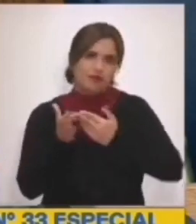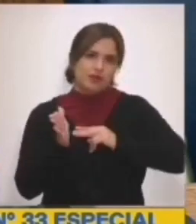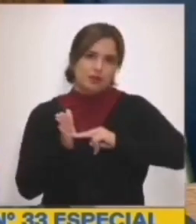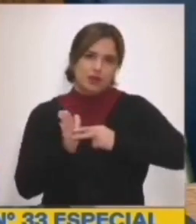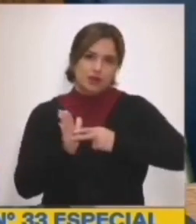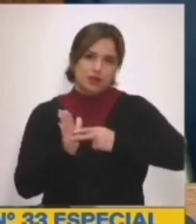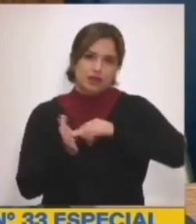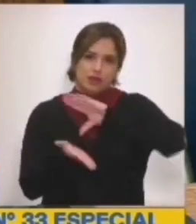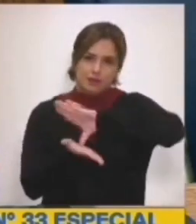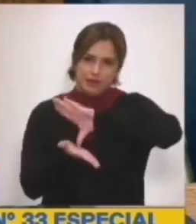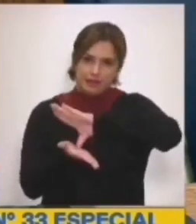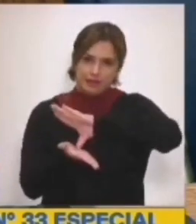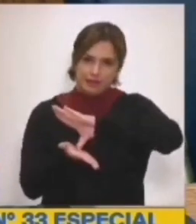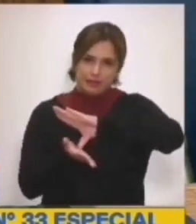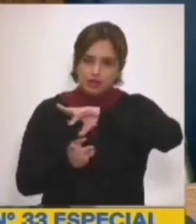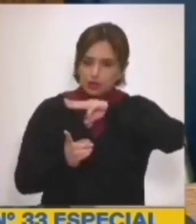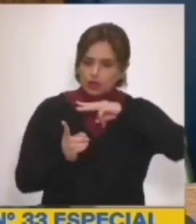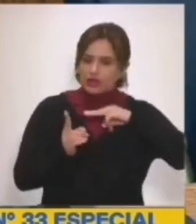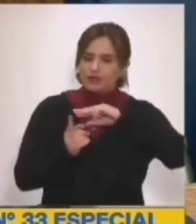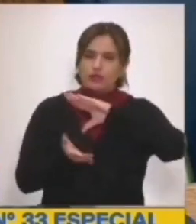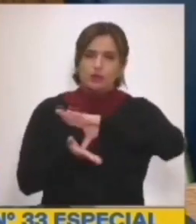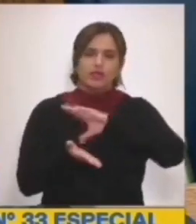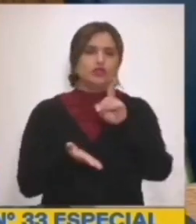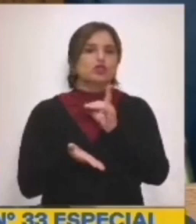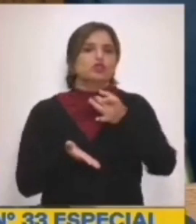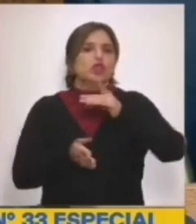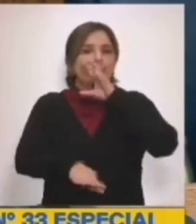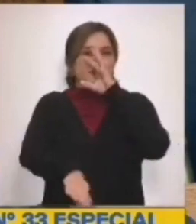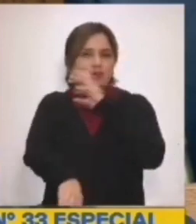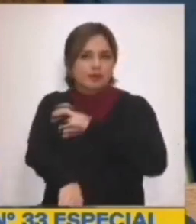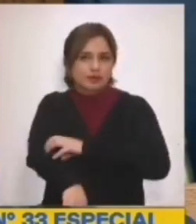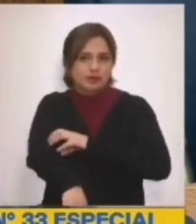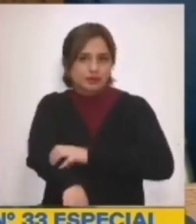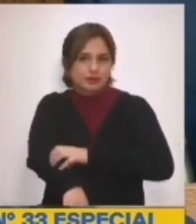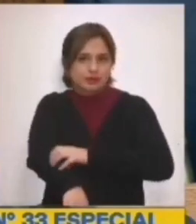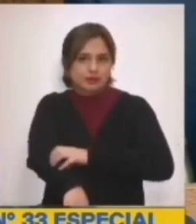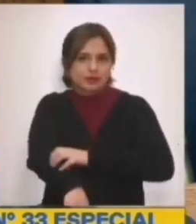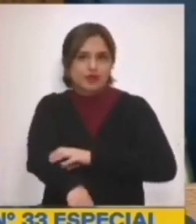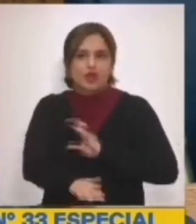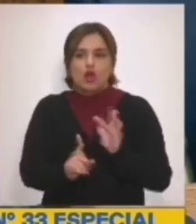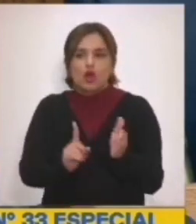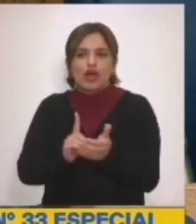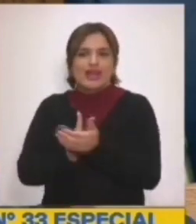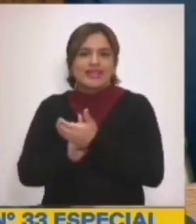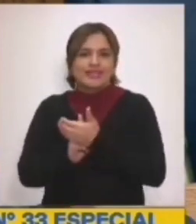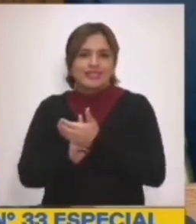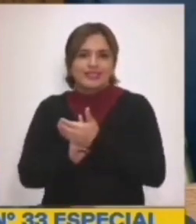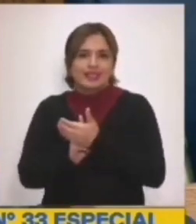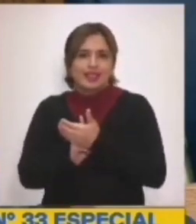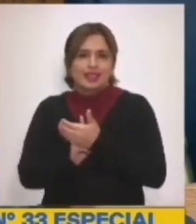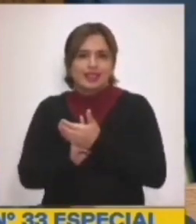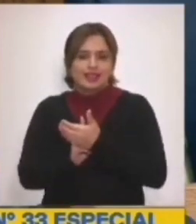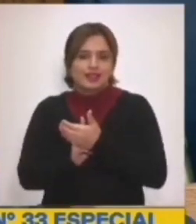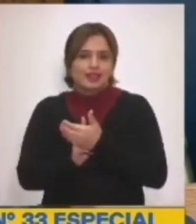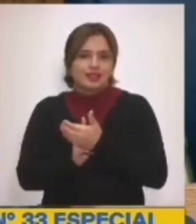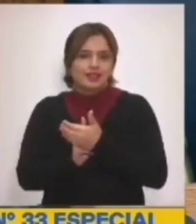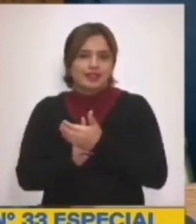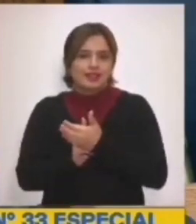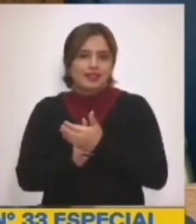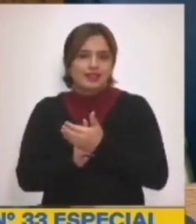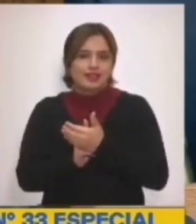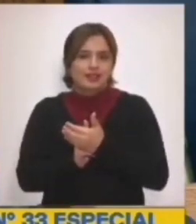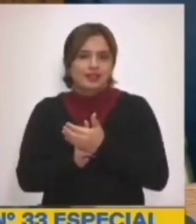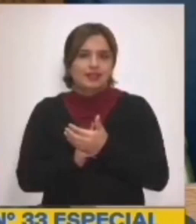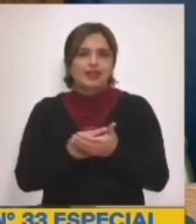nacional con mirada nacional no solamente con una mirada puramente garantista y particularmente de